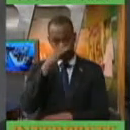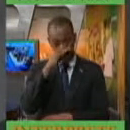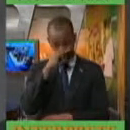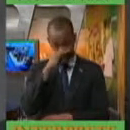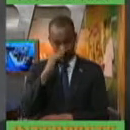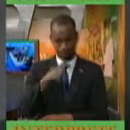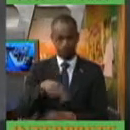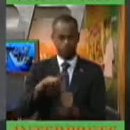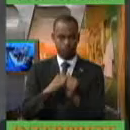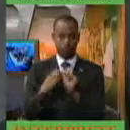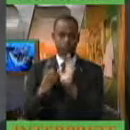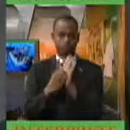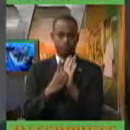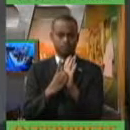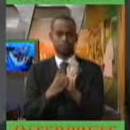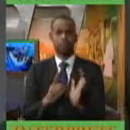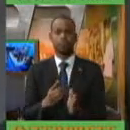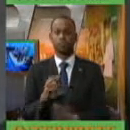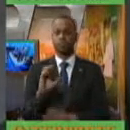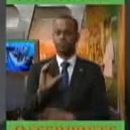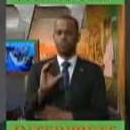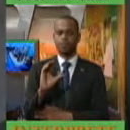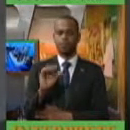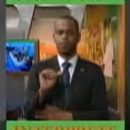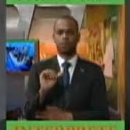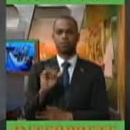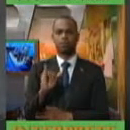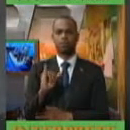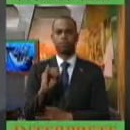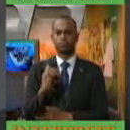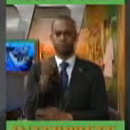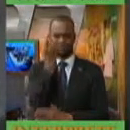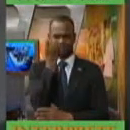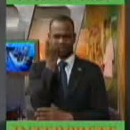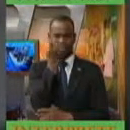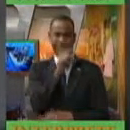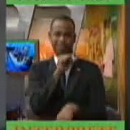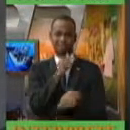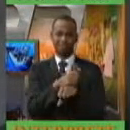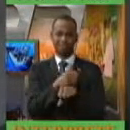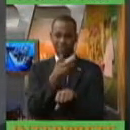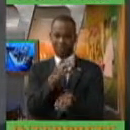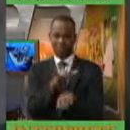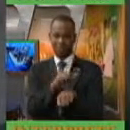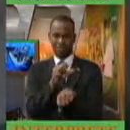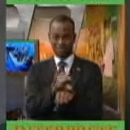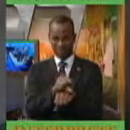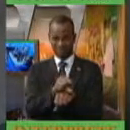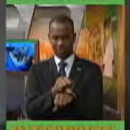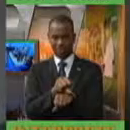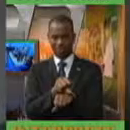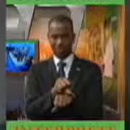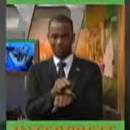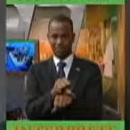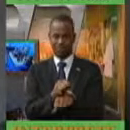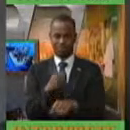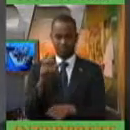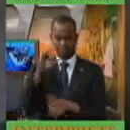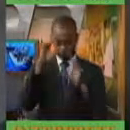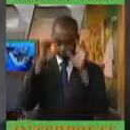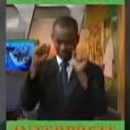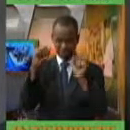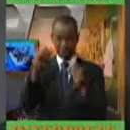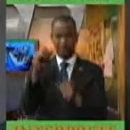que tienen discapacidad. Ese CAID que ha sido inaugurado recientemente, por el presidente de la República y por la